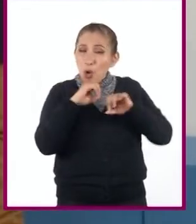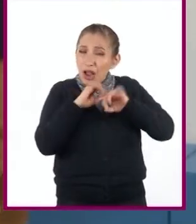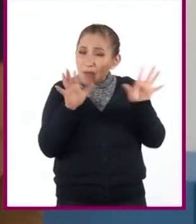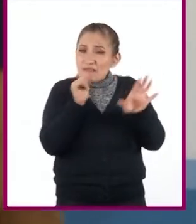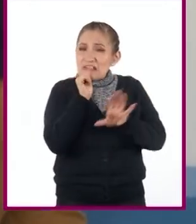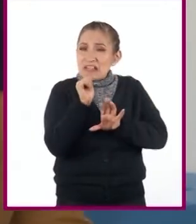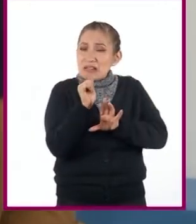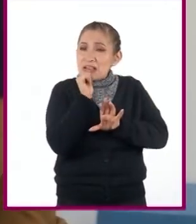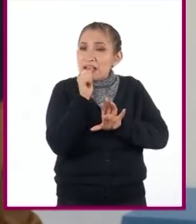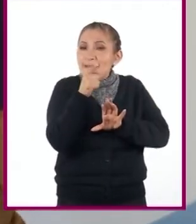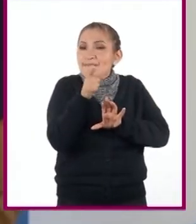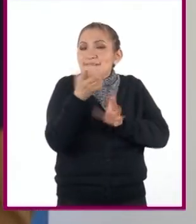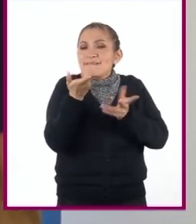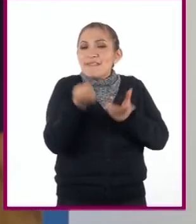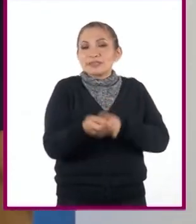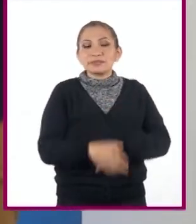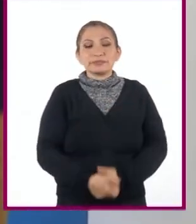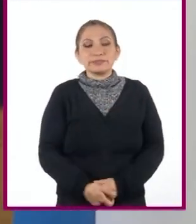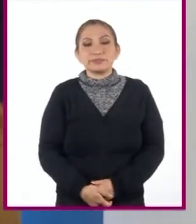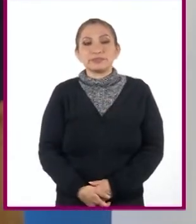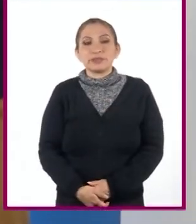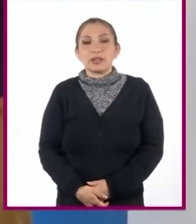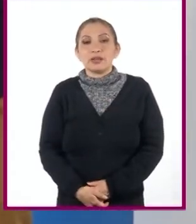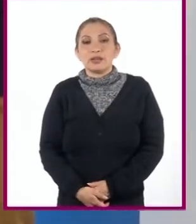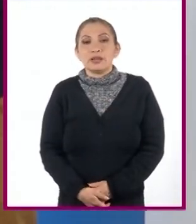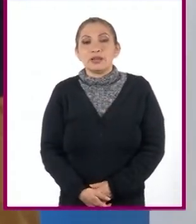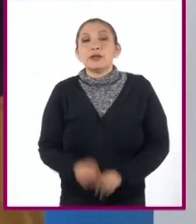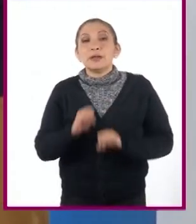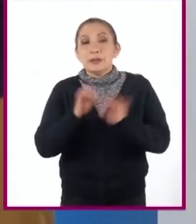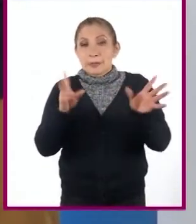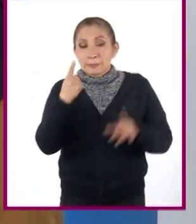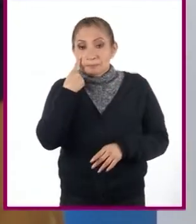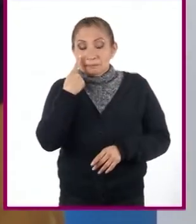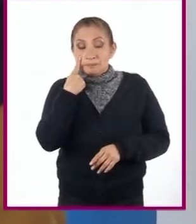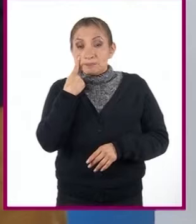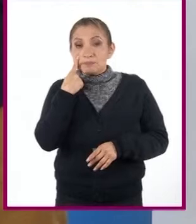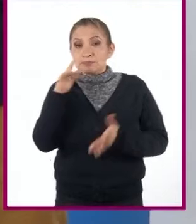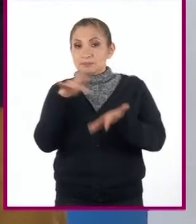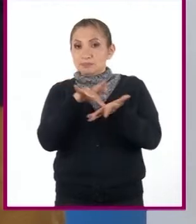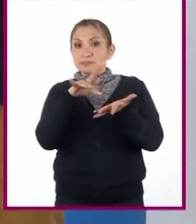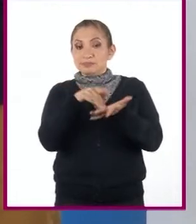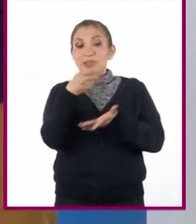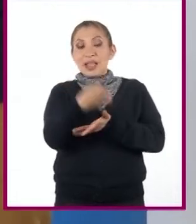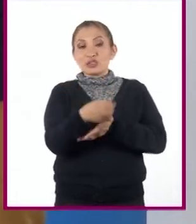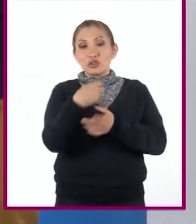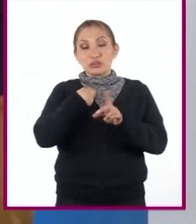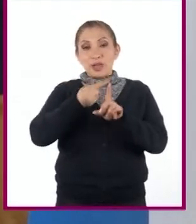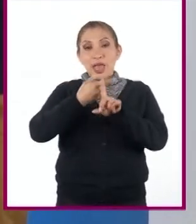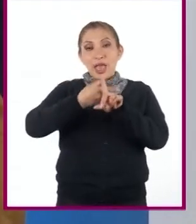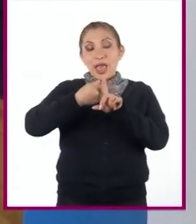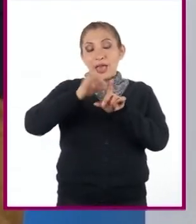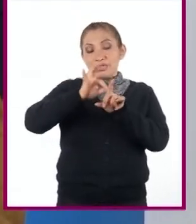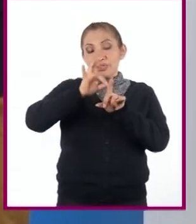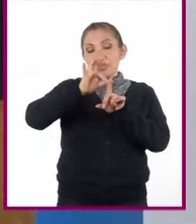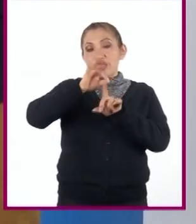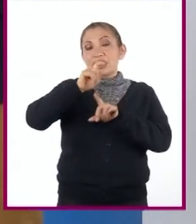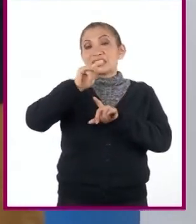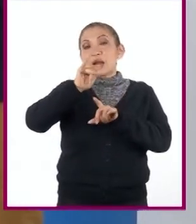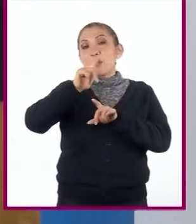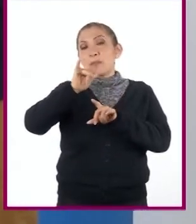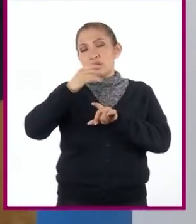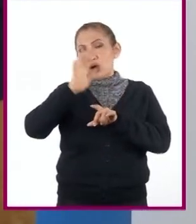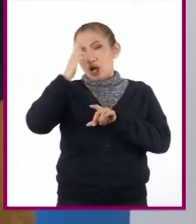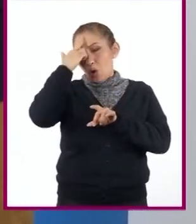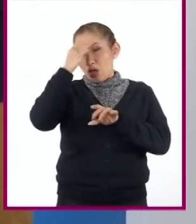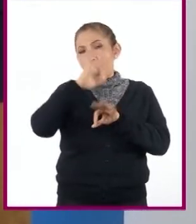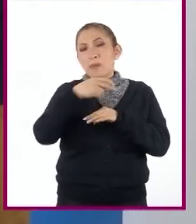muy claro esta situación. Claro, apoyémonos en estos termómetros. ¿Podrías recordarnos